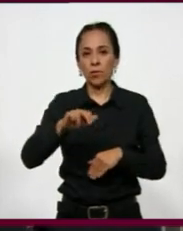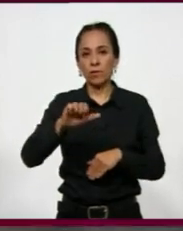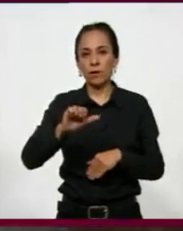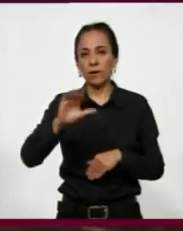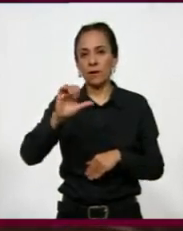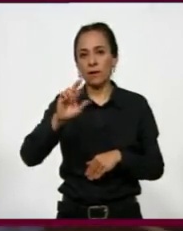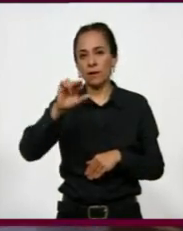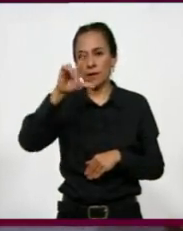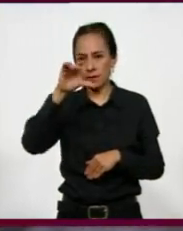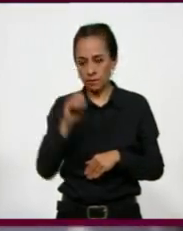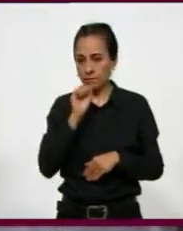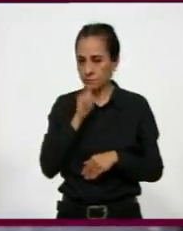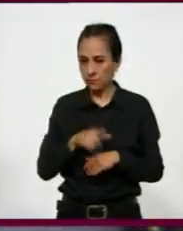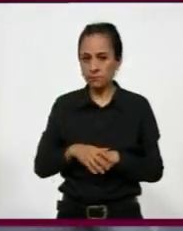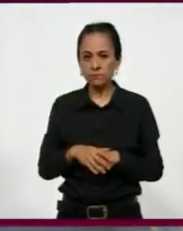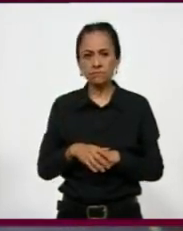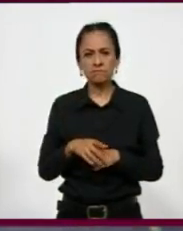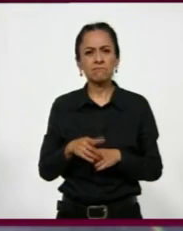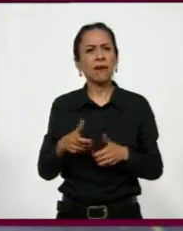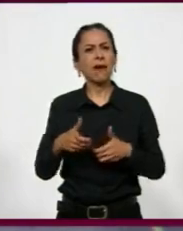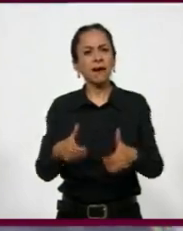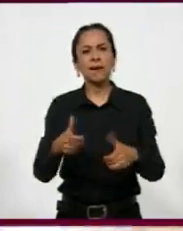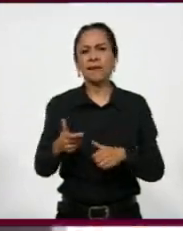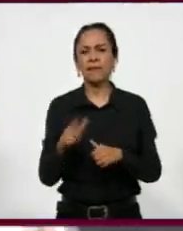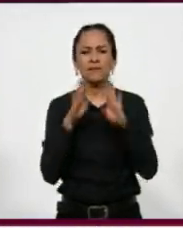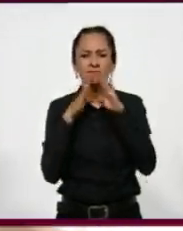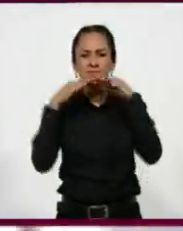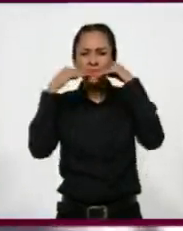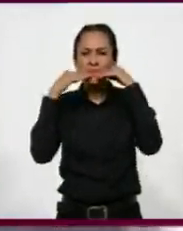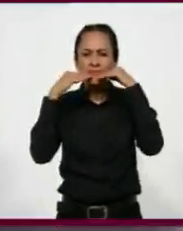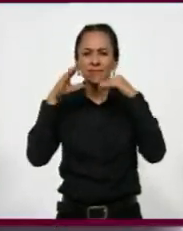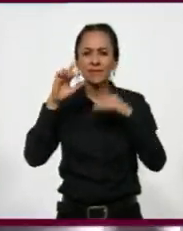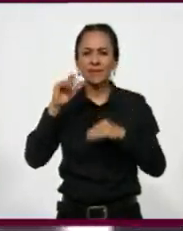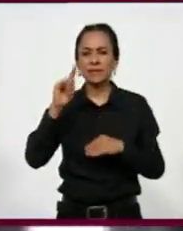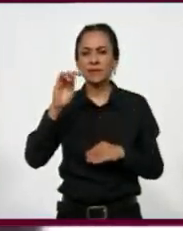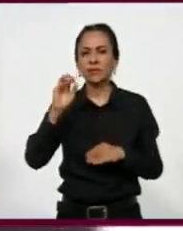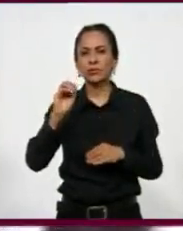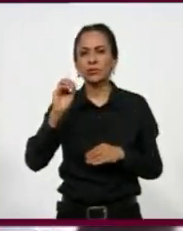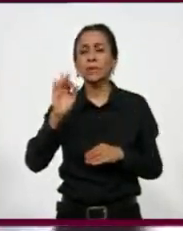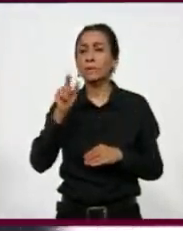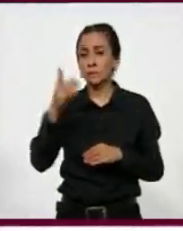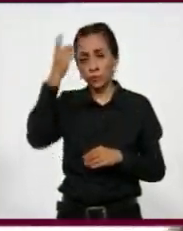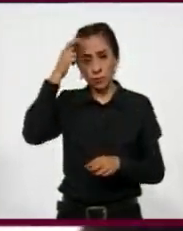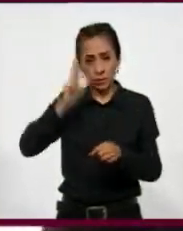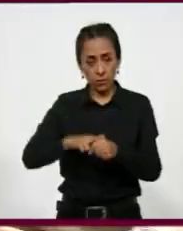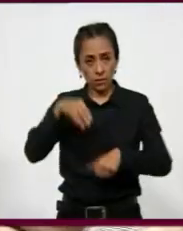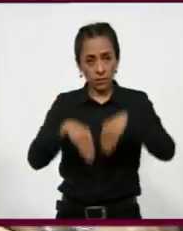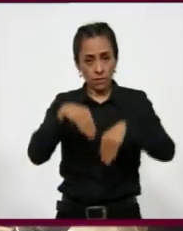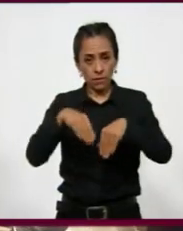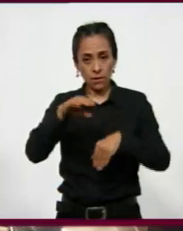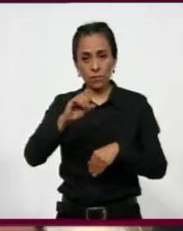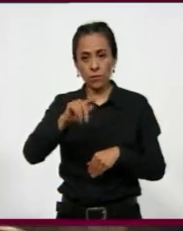historia. Sonriente en plena calle de Guanajuato, Jean-Christophe Maeloc, director del Ballet de Monte Carlo, llegó a la sala